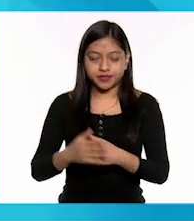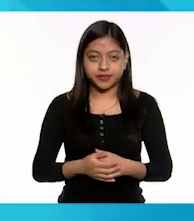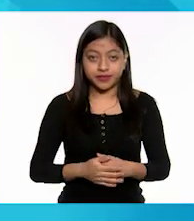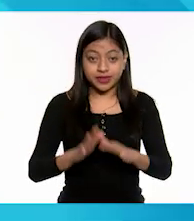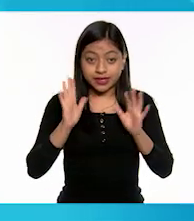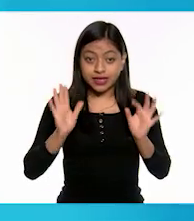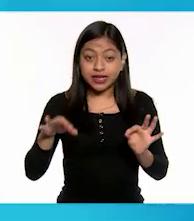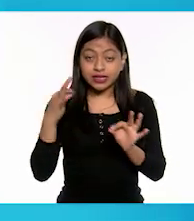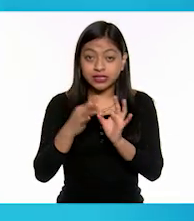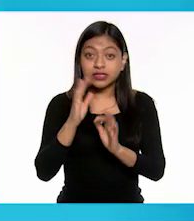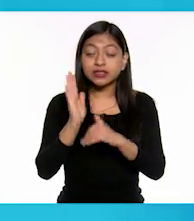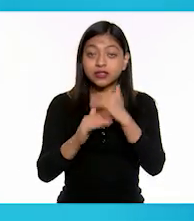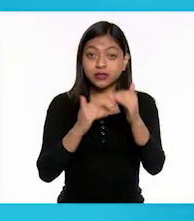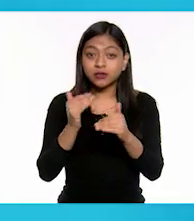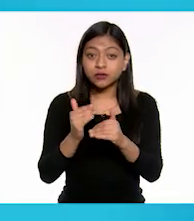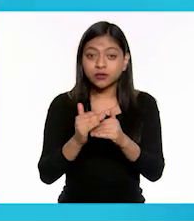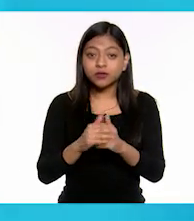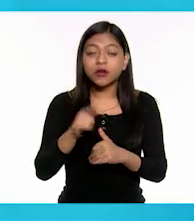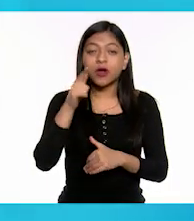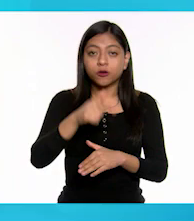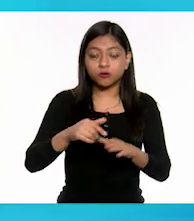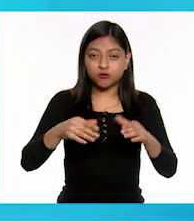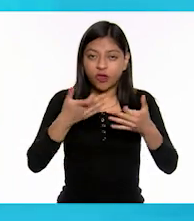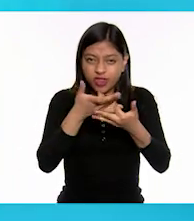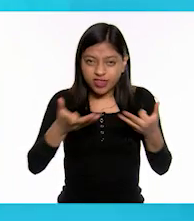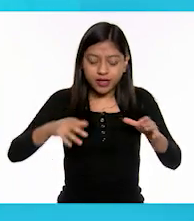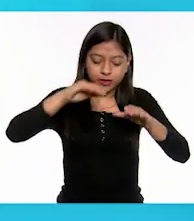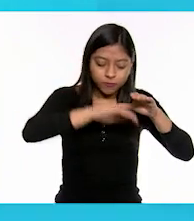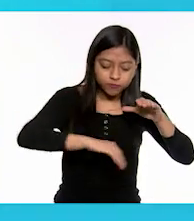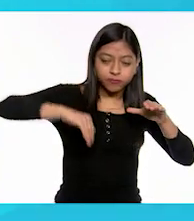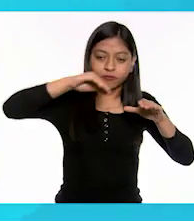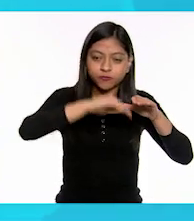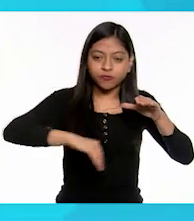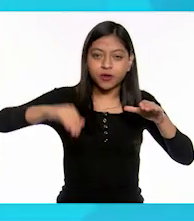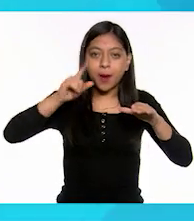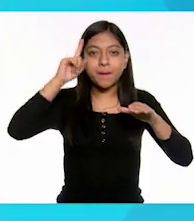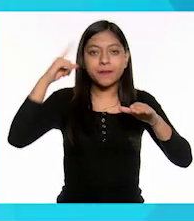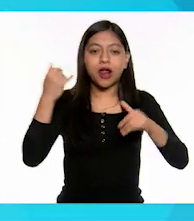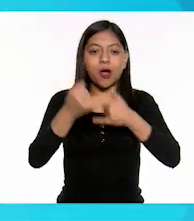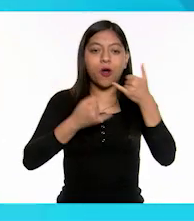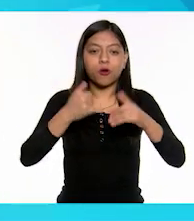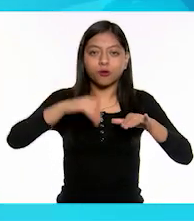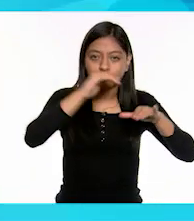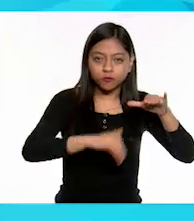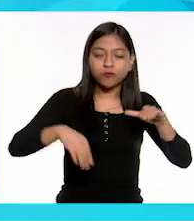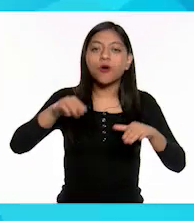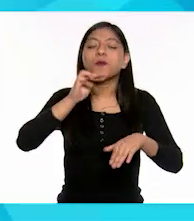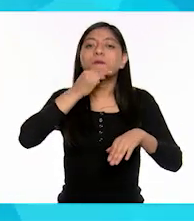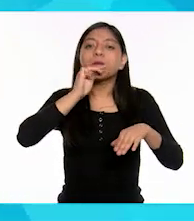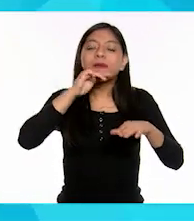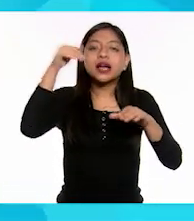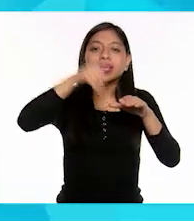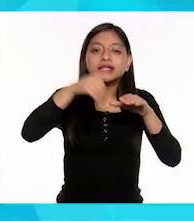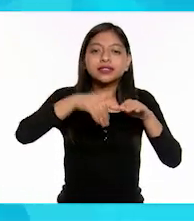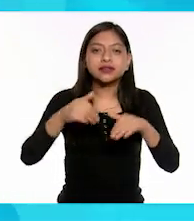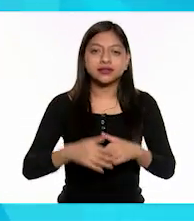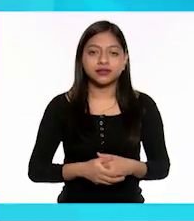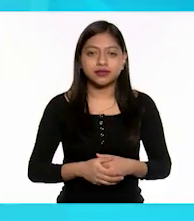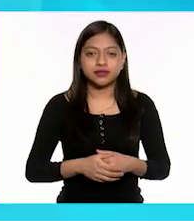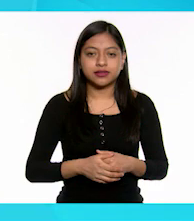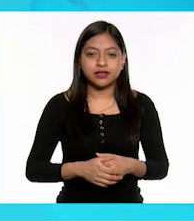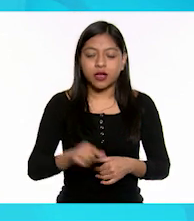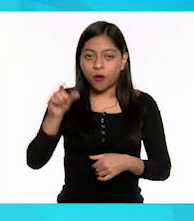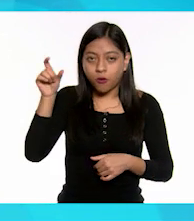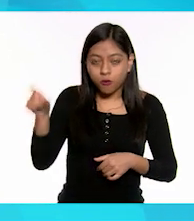lo que sigue vamos a hacer el hoyo en la tierra para jugar hoyo al maíz y después se pone uno allá y se